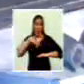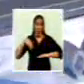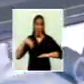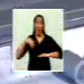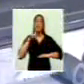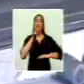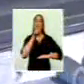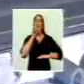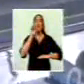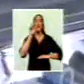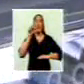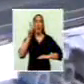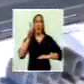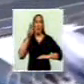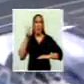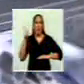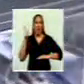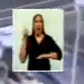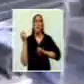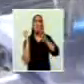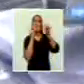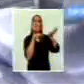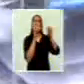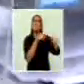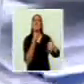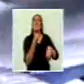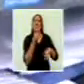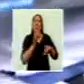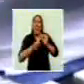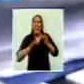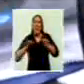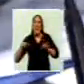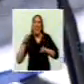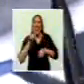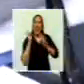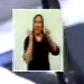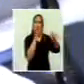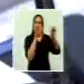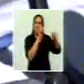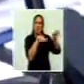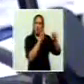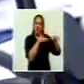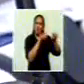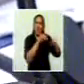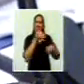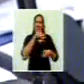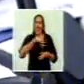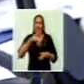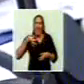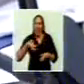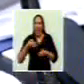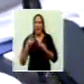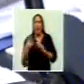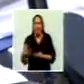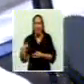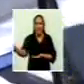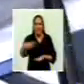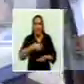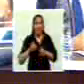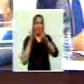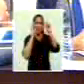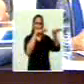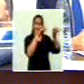el tolva granero. O sea, no granero de apellido, sino granero por granario, porque ahí vamos a meter granos y entonces vamos a